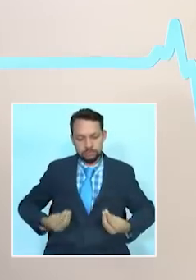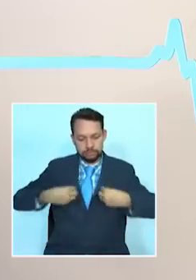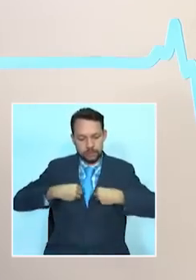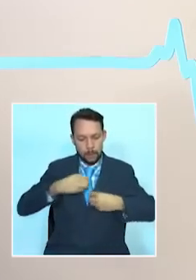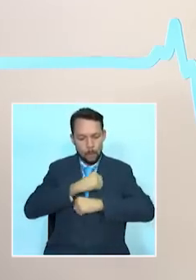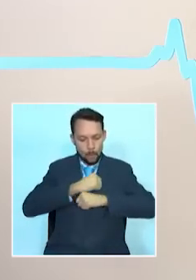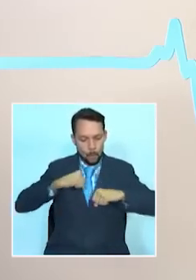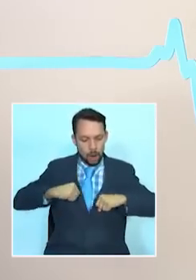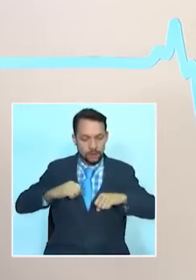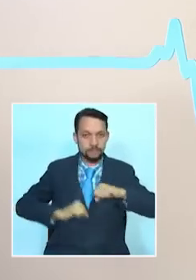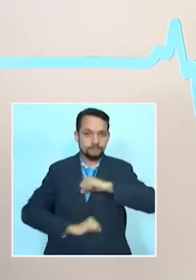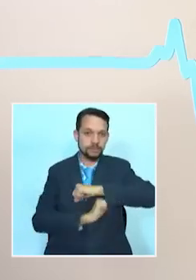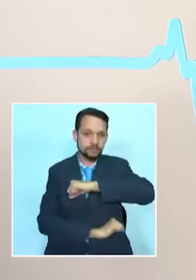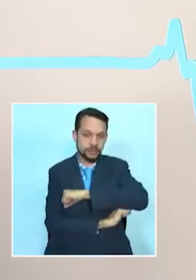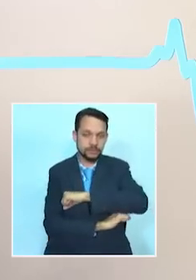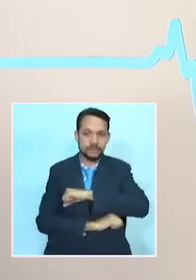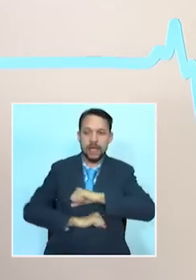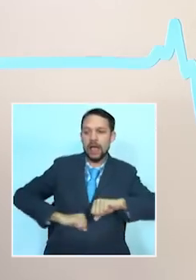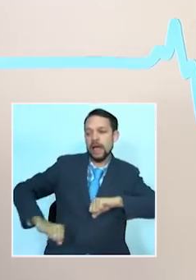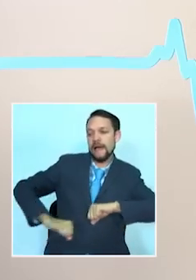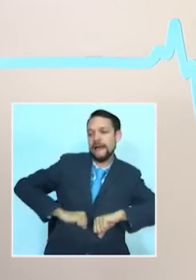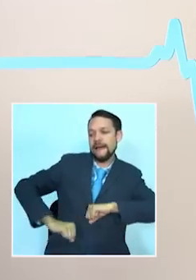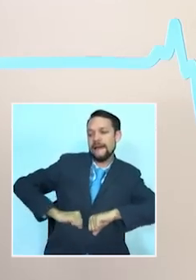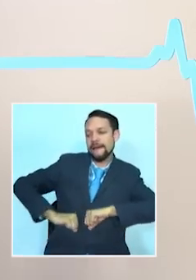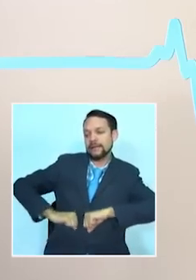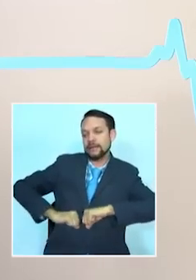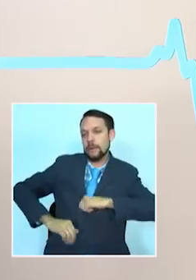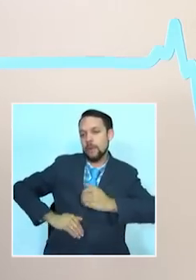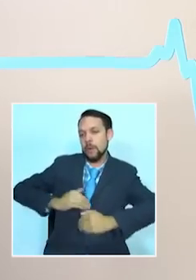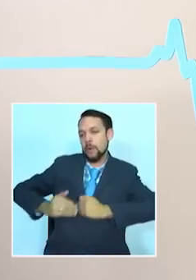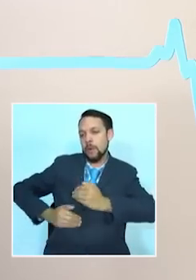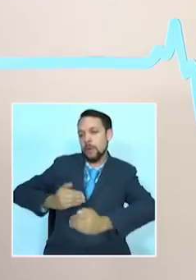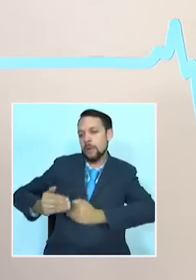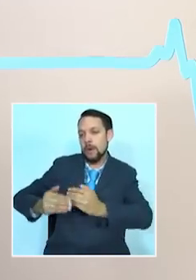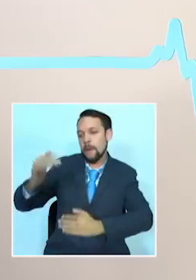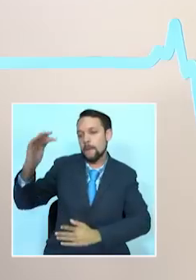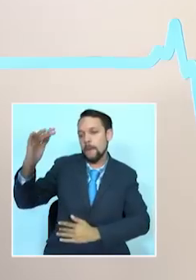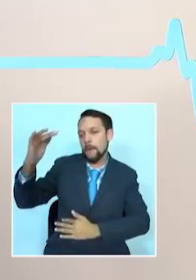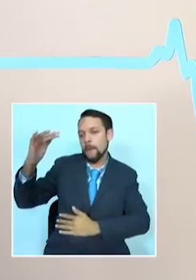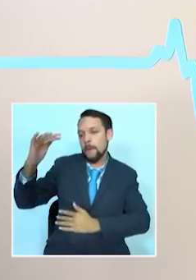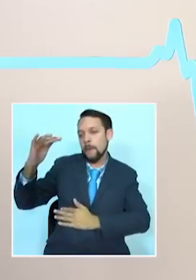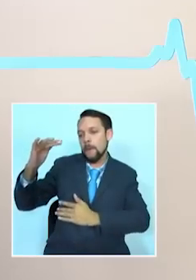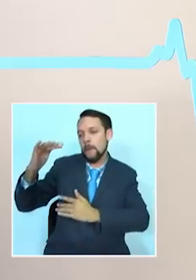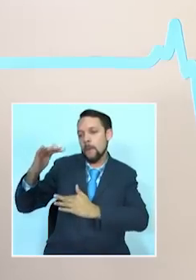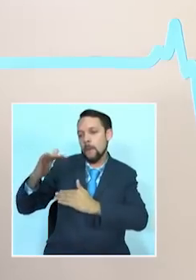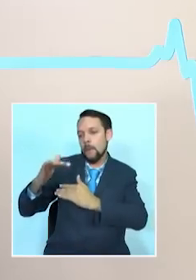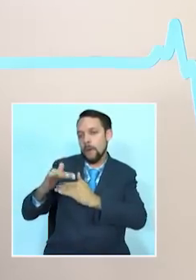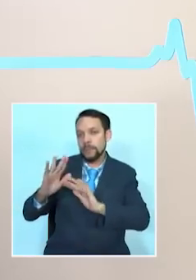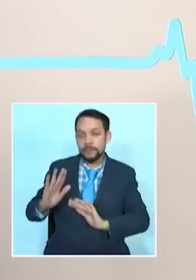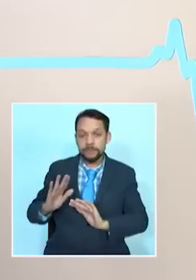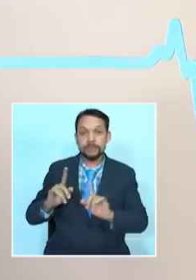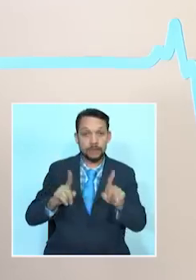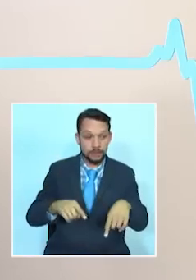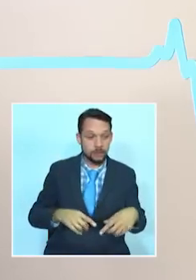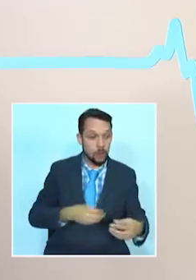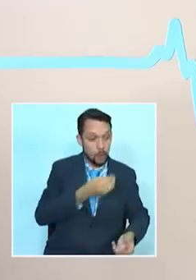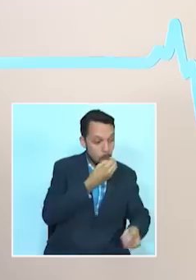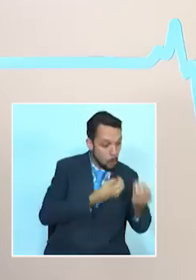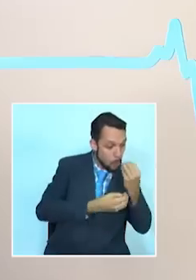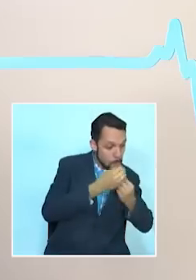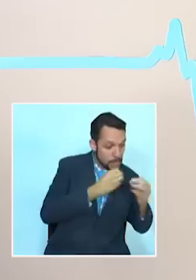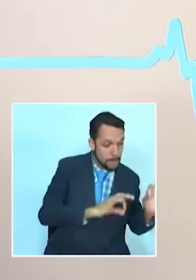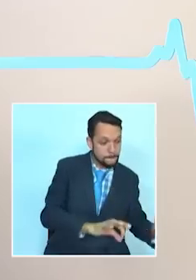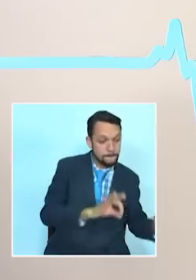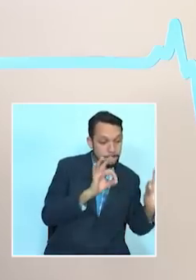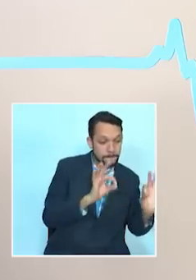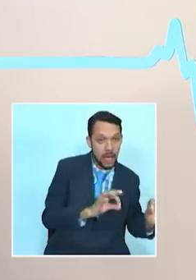a a actuar y de esta forma va a disminuir eh este sangrado una buena alimentación nos va